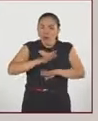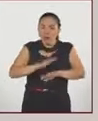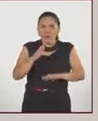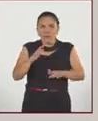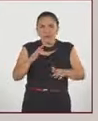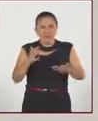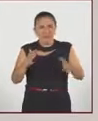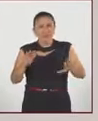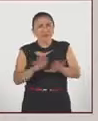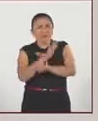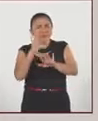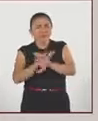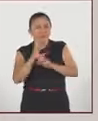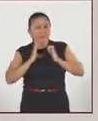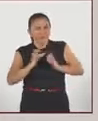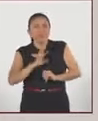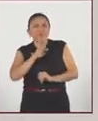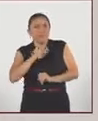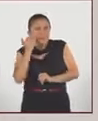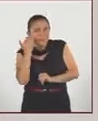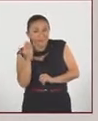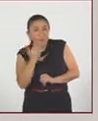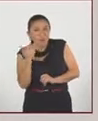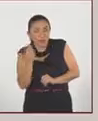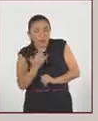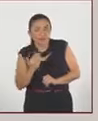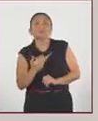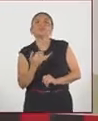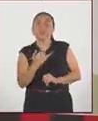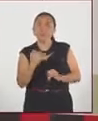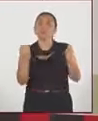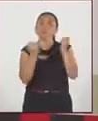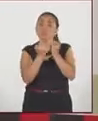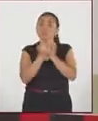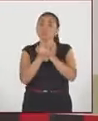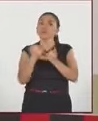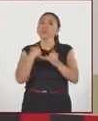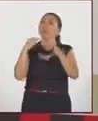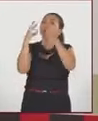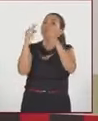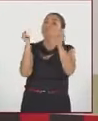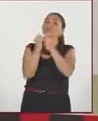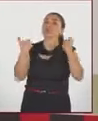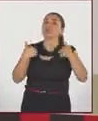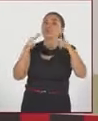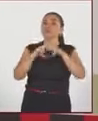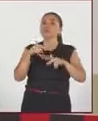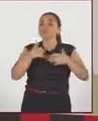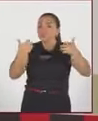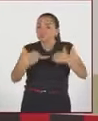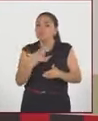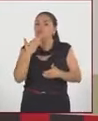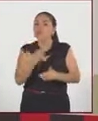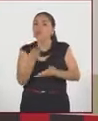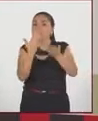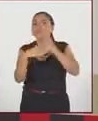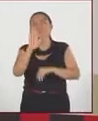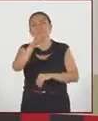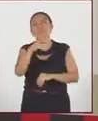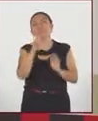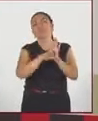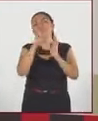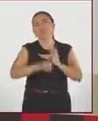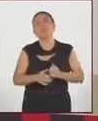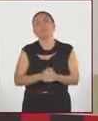deformidad. Compartir las estrategias exitosas con los docentes. Les comentaba acerca de